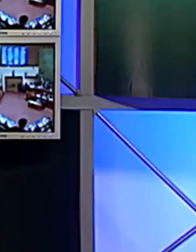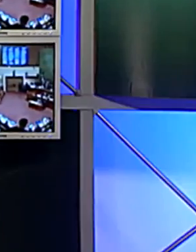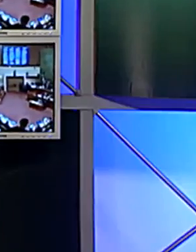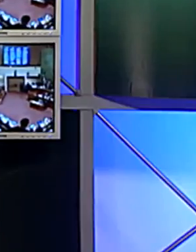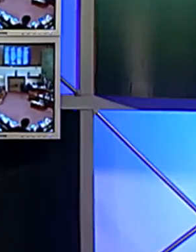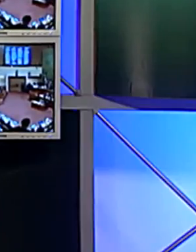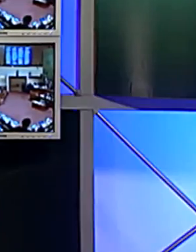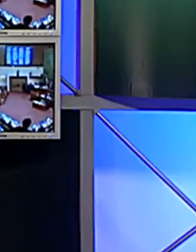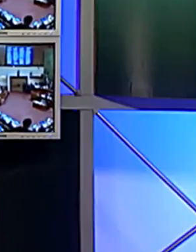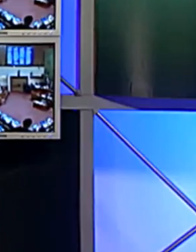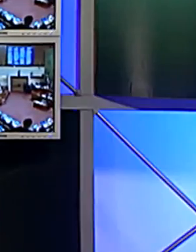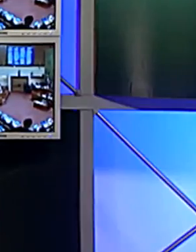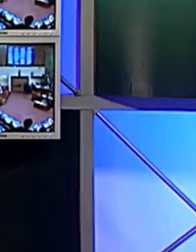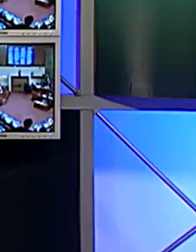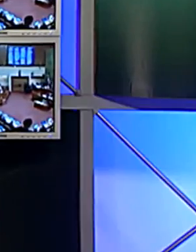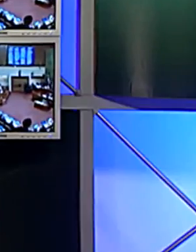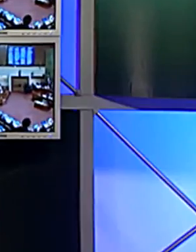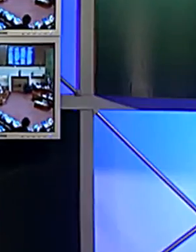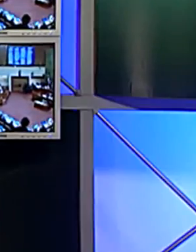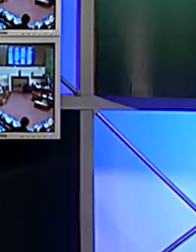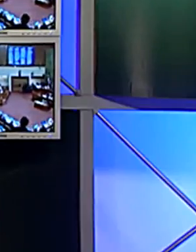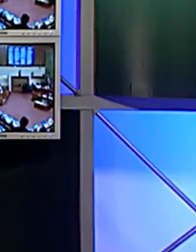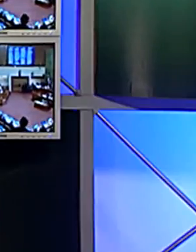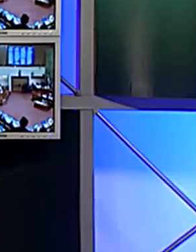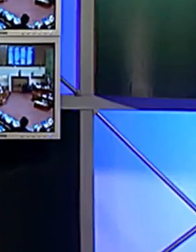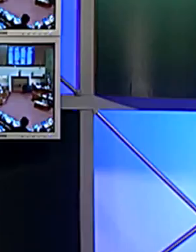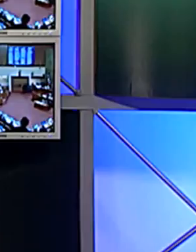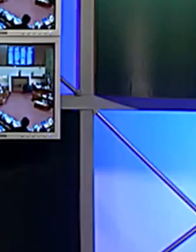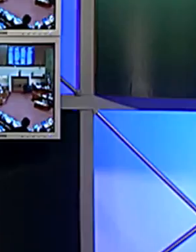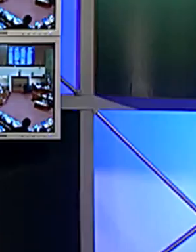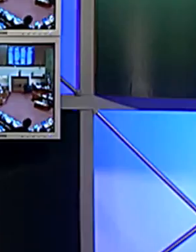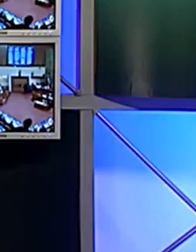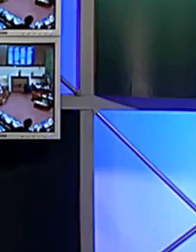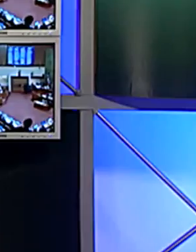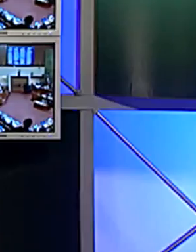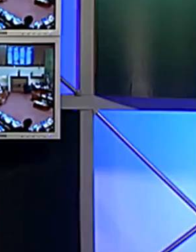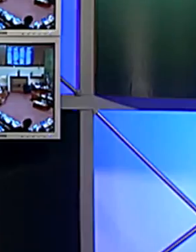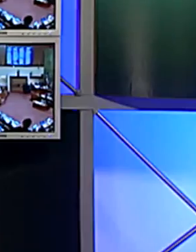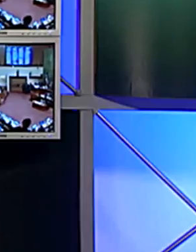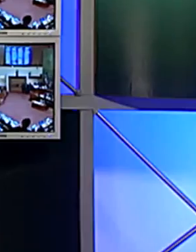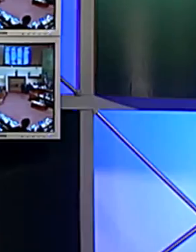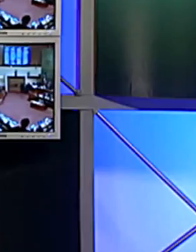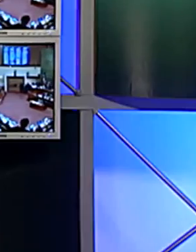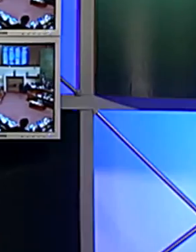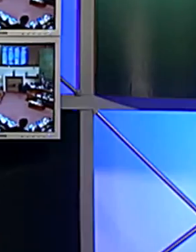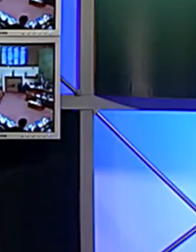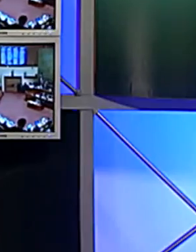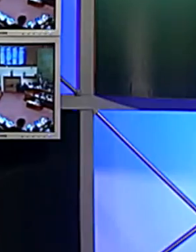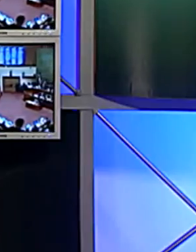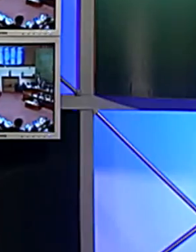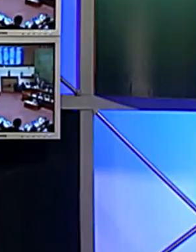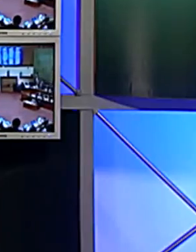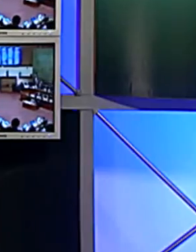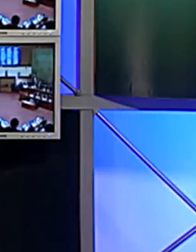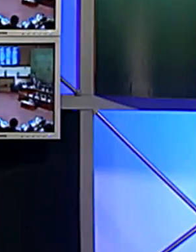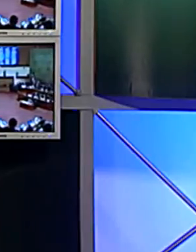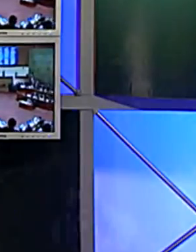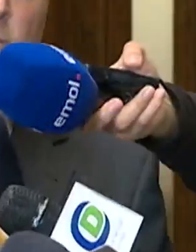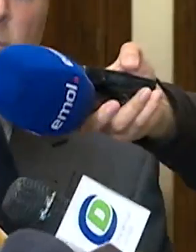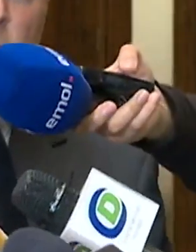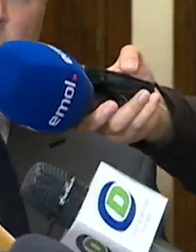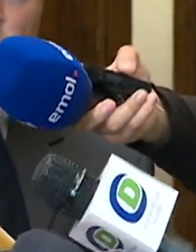transitoria para su desplazamiento lo que deberá ser acreditado por profesional a cargo del tratamiento o atención de salud